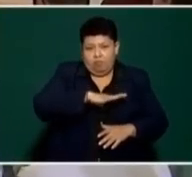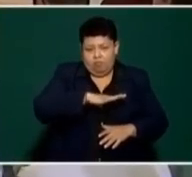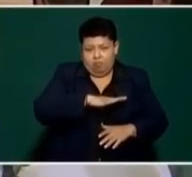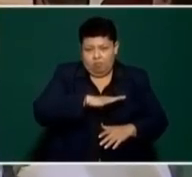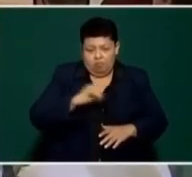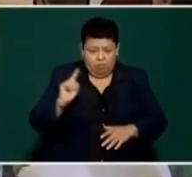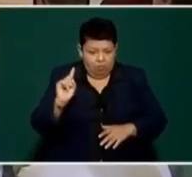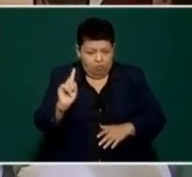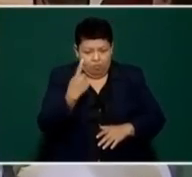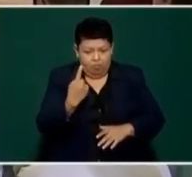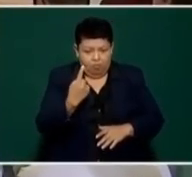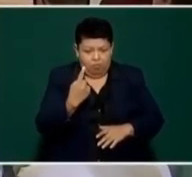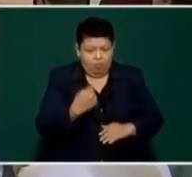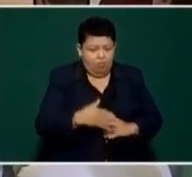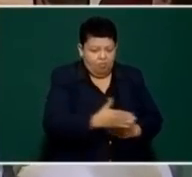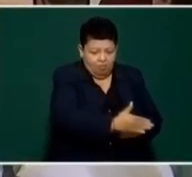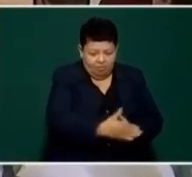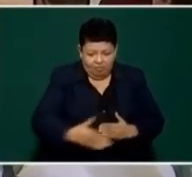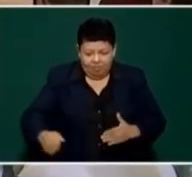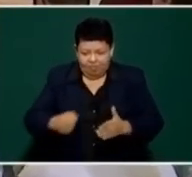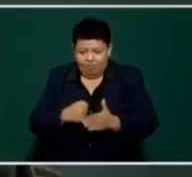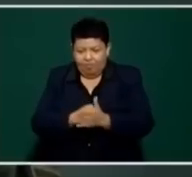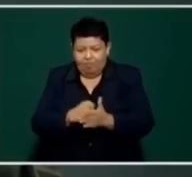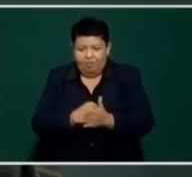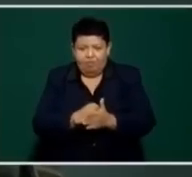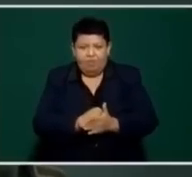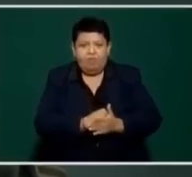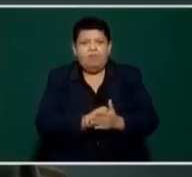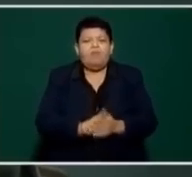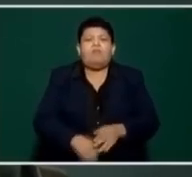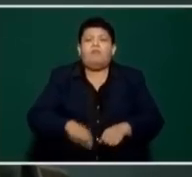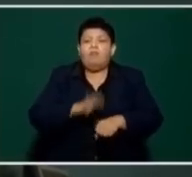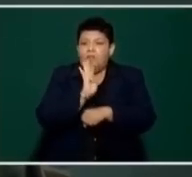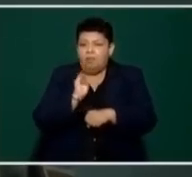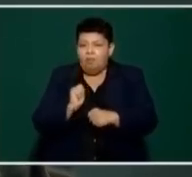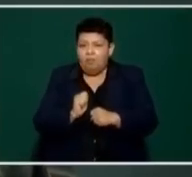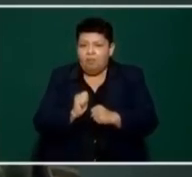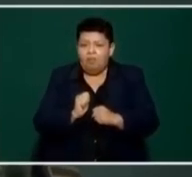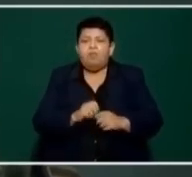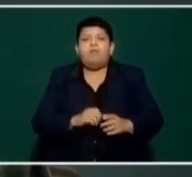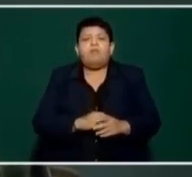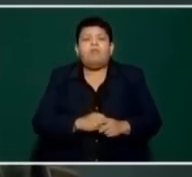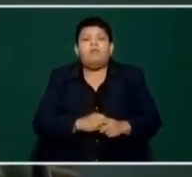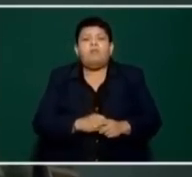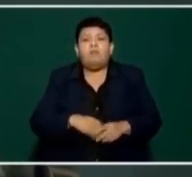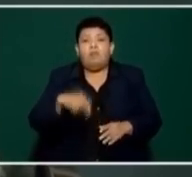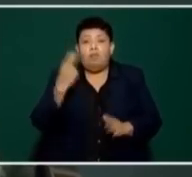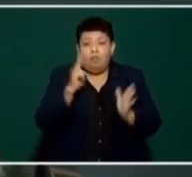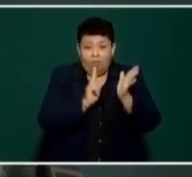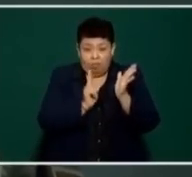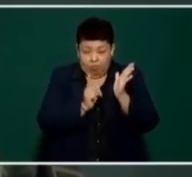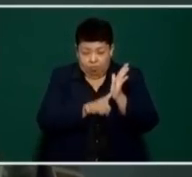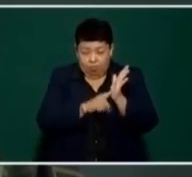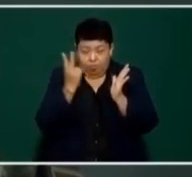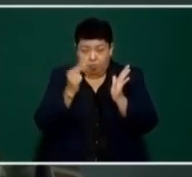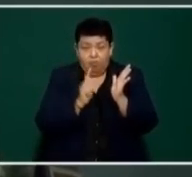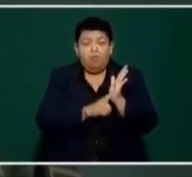son la frontera con Guatemala y con Belice aproximadamente 2,000